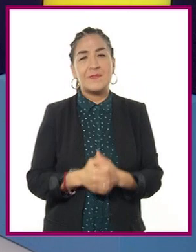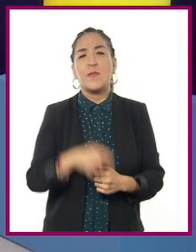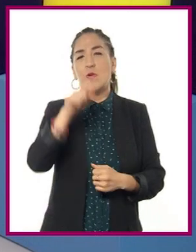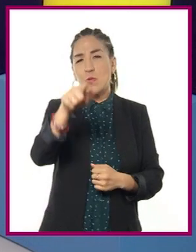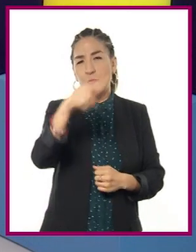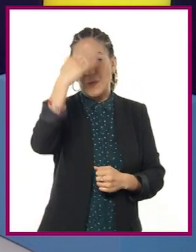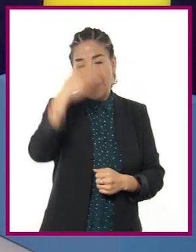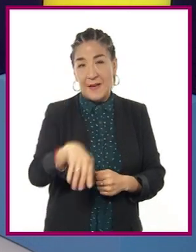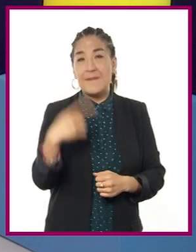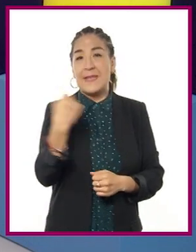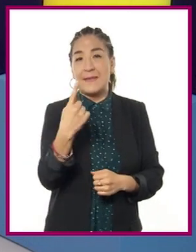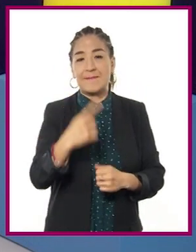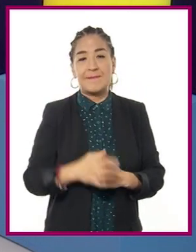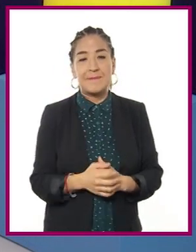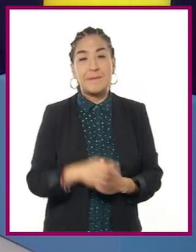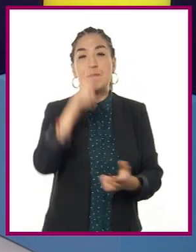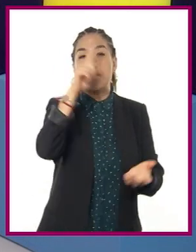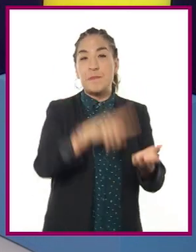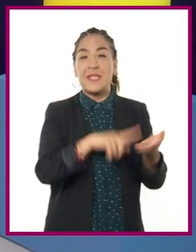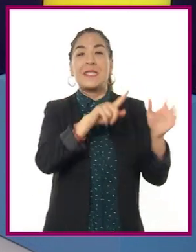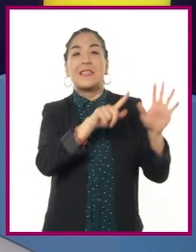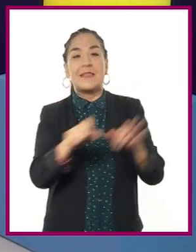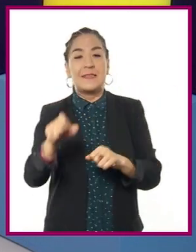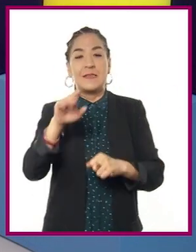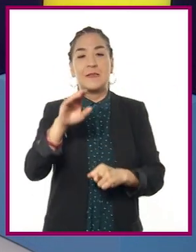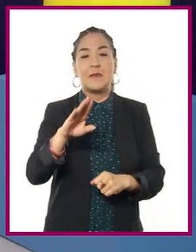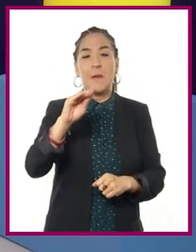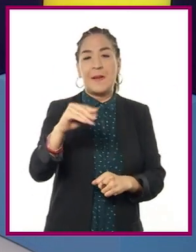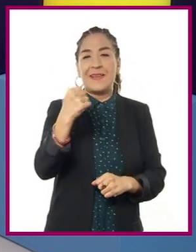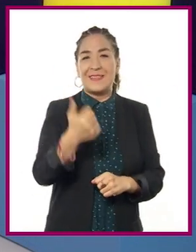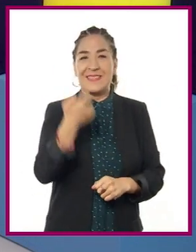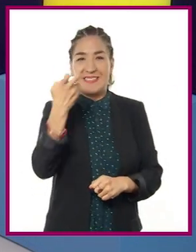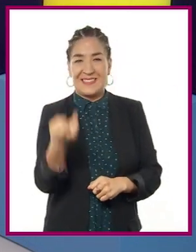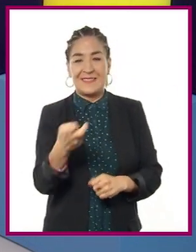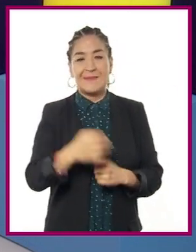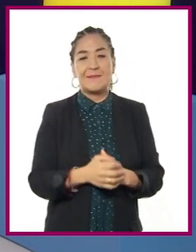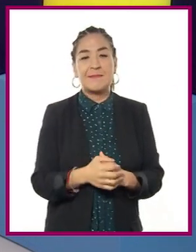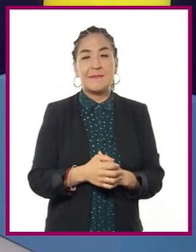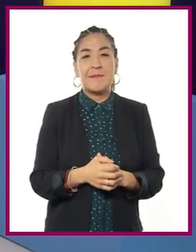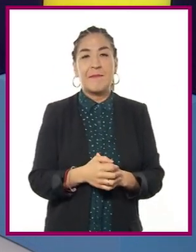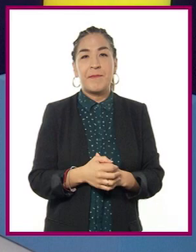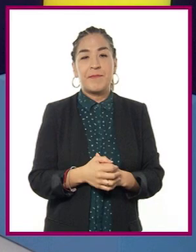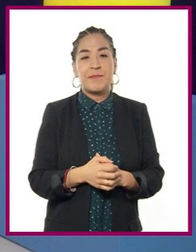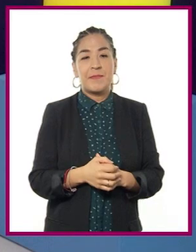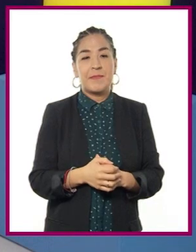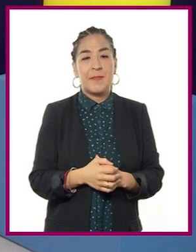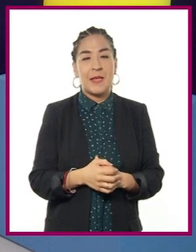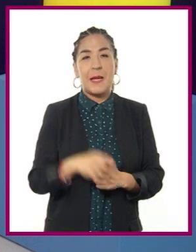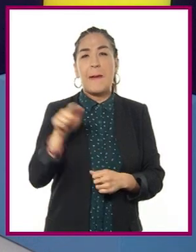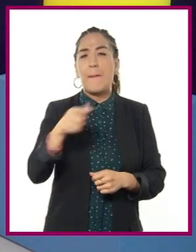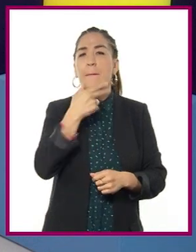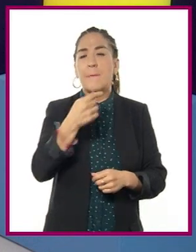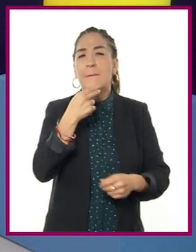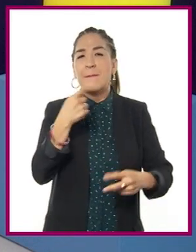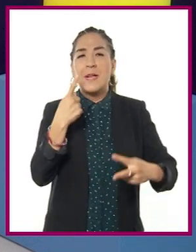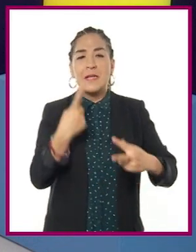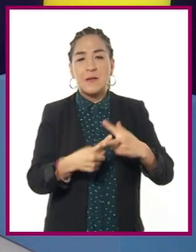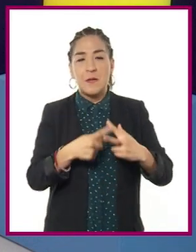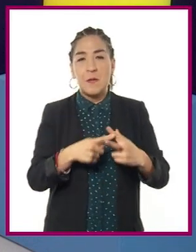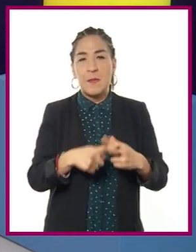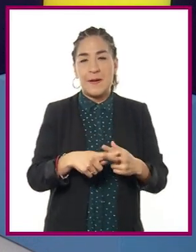¿Sabían que en 1796, poco antes de cumplir 19 años, el